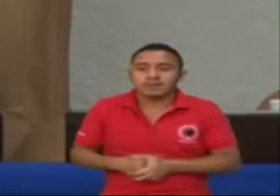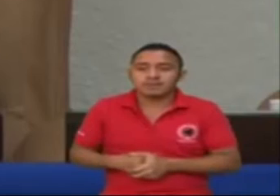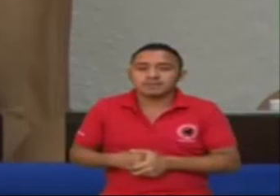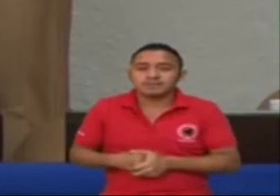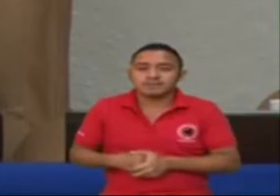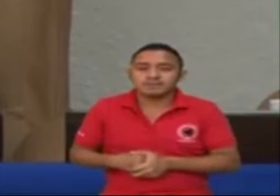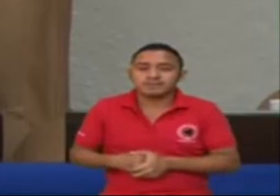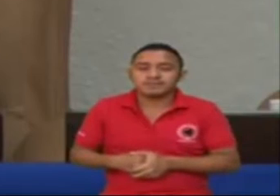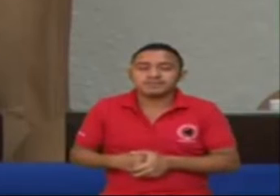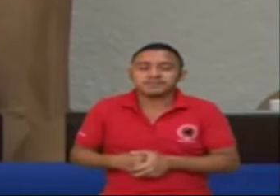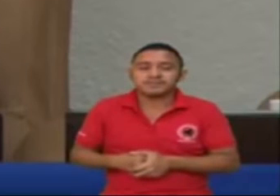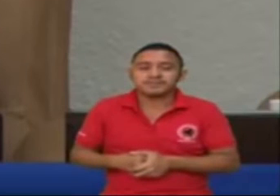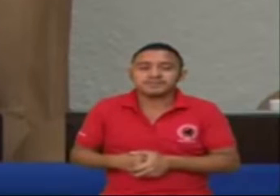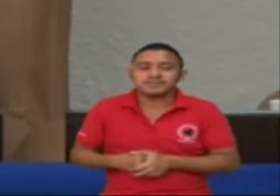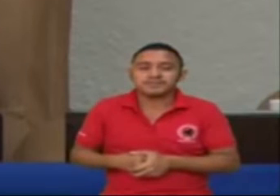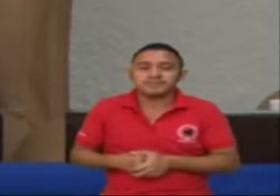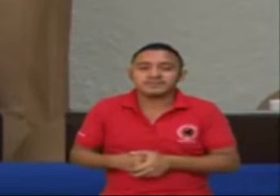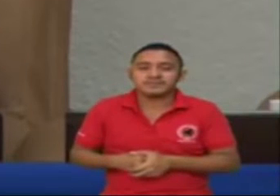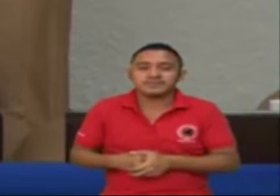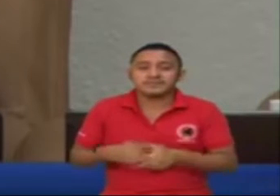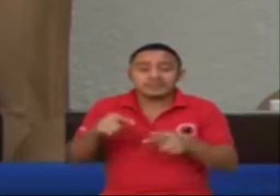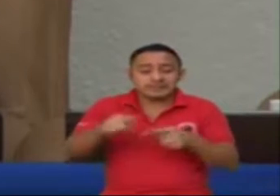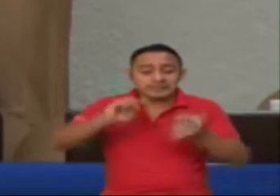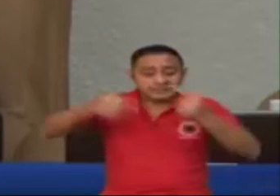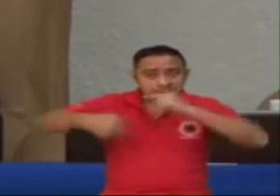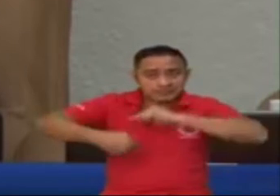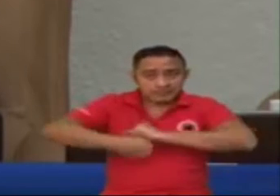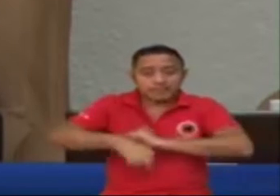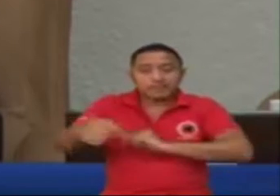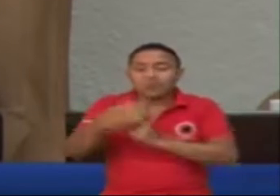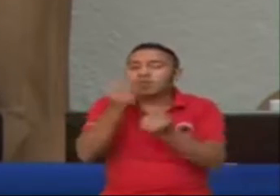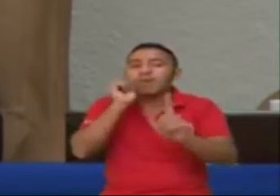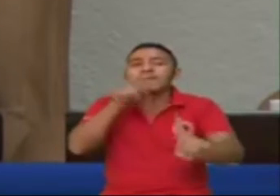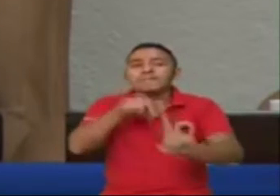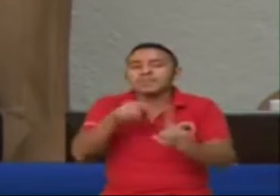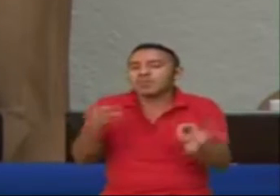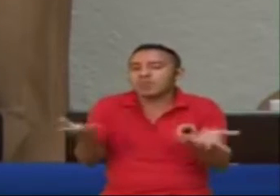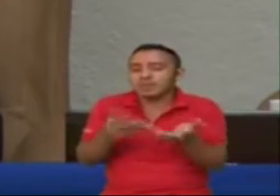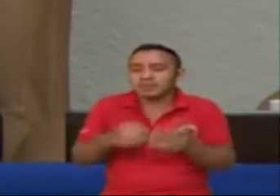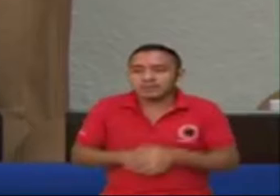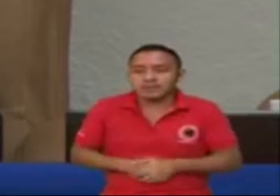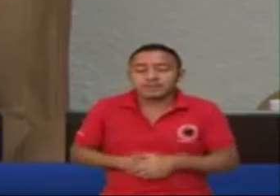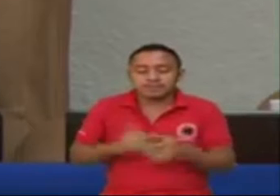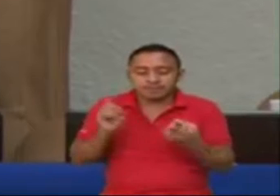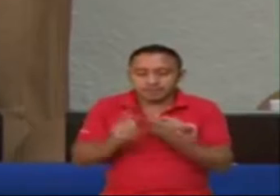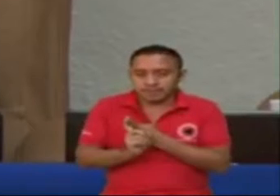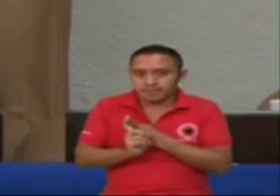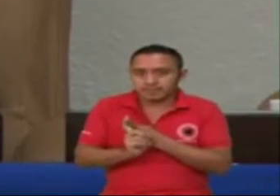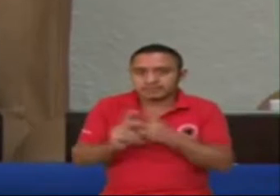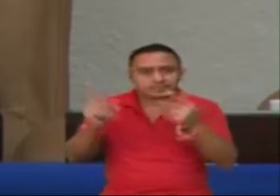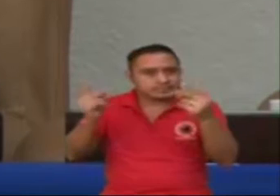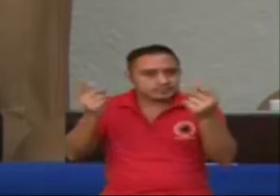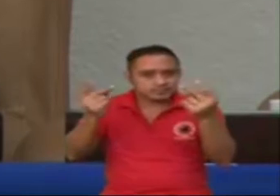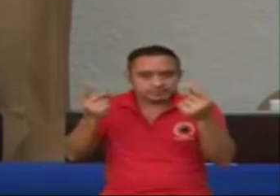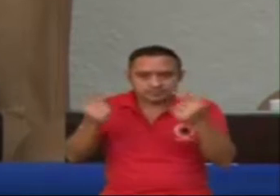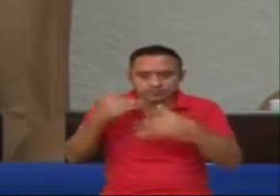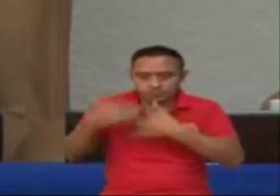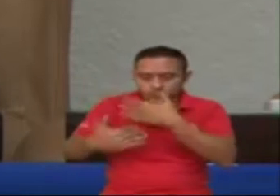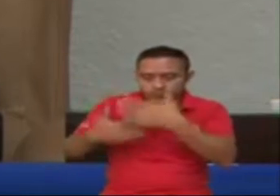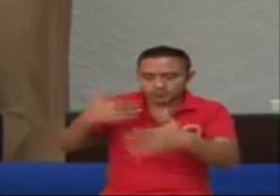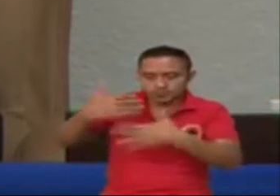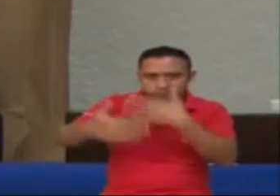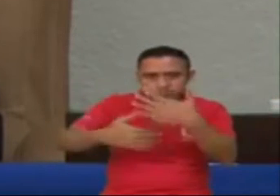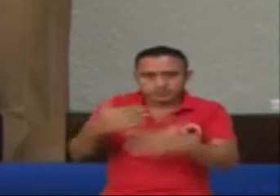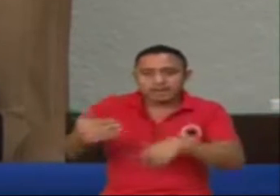Acreditación. Estas reformas tienen el propósito de, 1. Agilizar los procesos